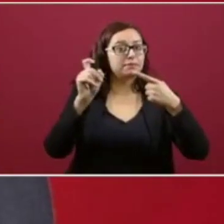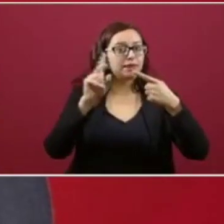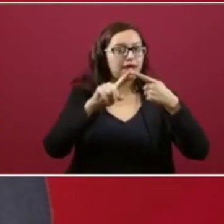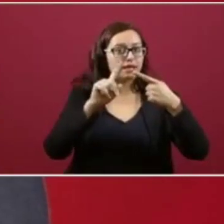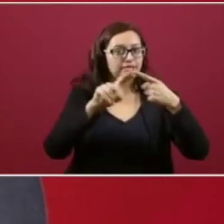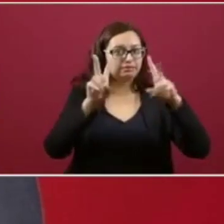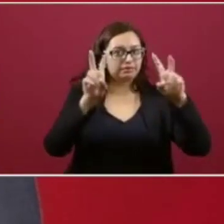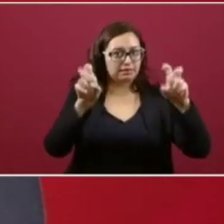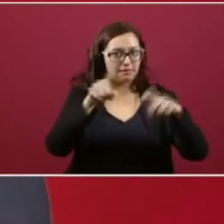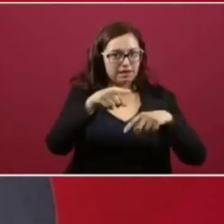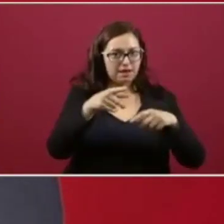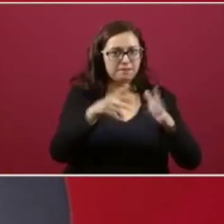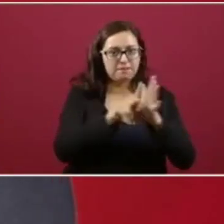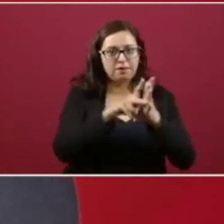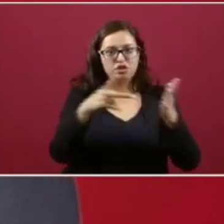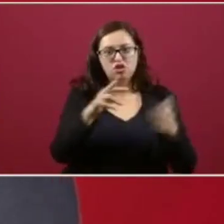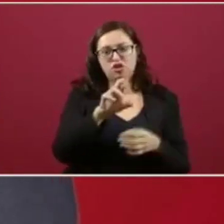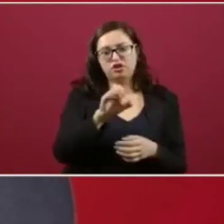con todo respeto.